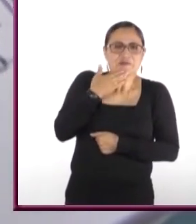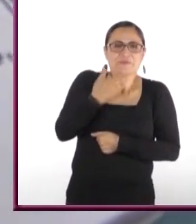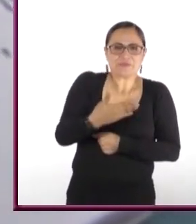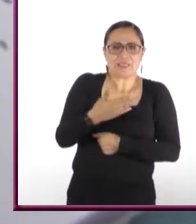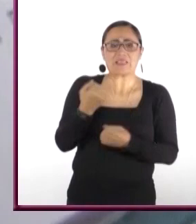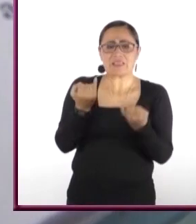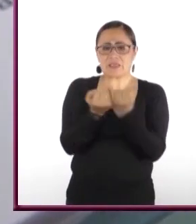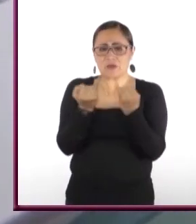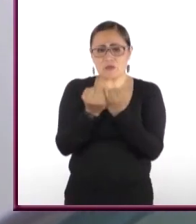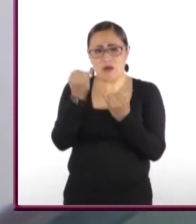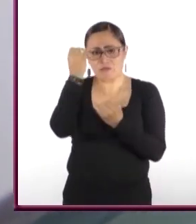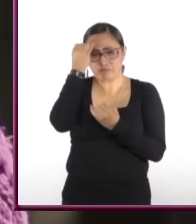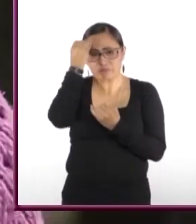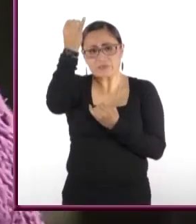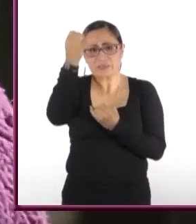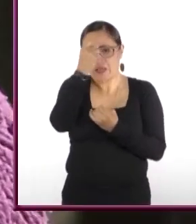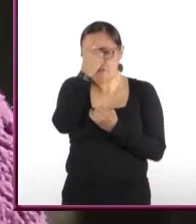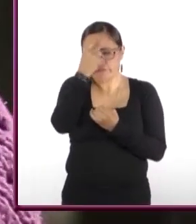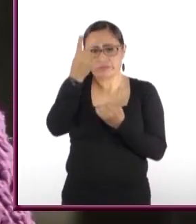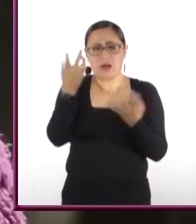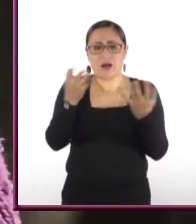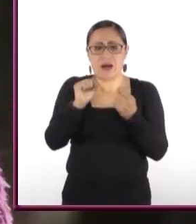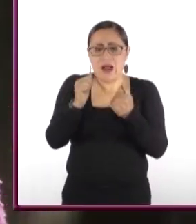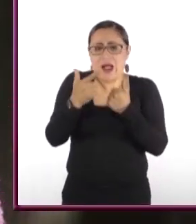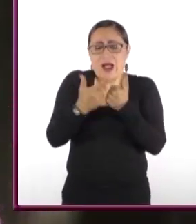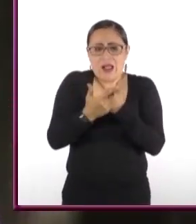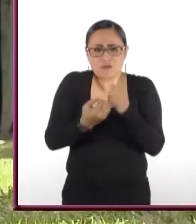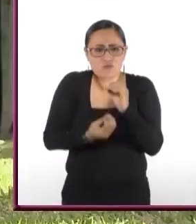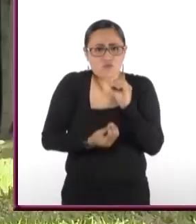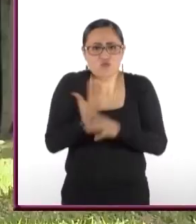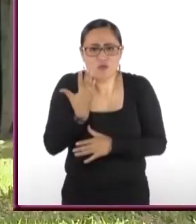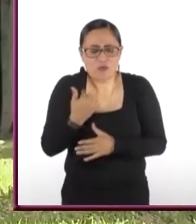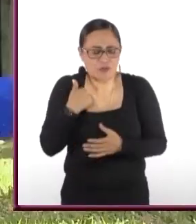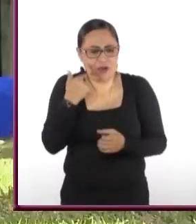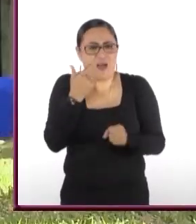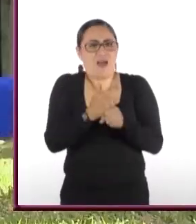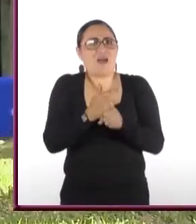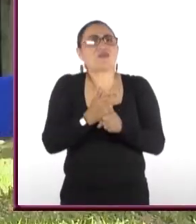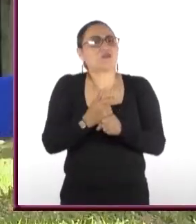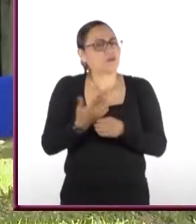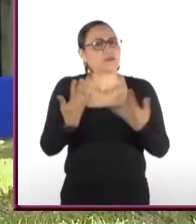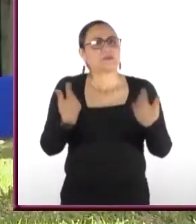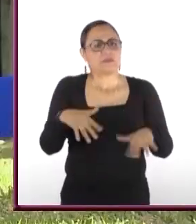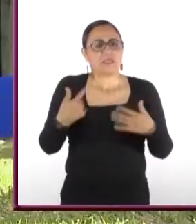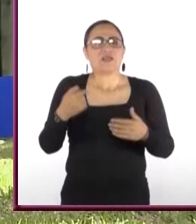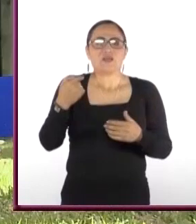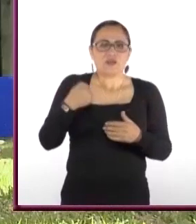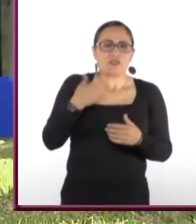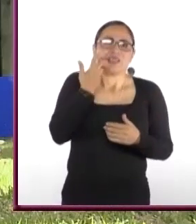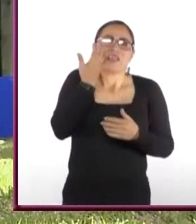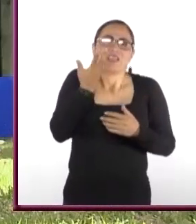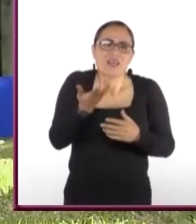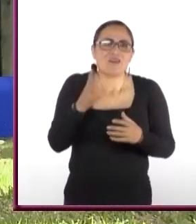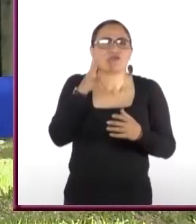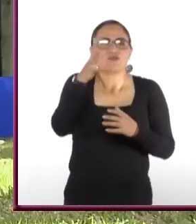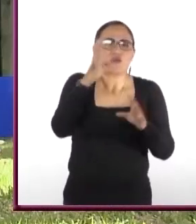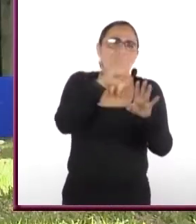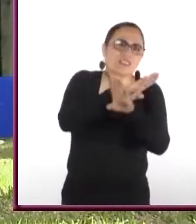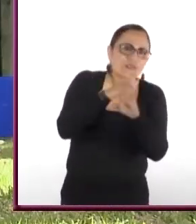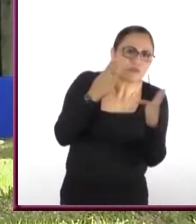también cuando descubro algo, por supuesto, me pongo contentísima. Pensé ser de todo. Quise ser